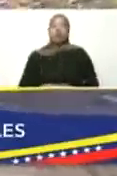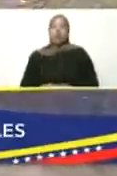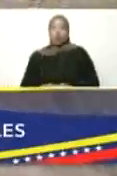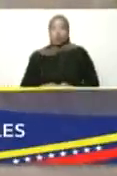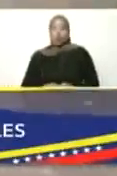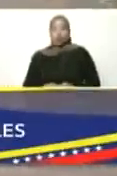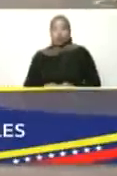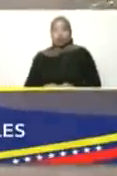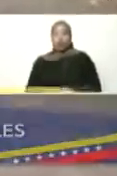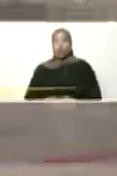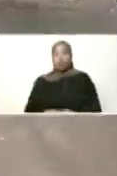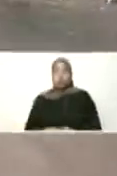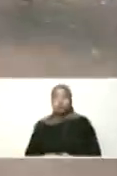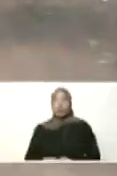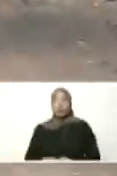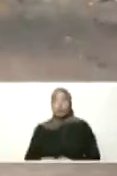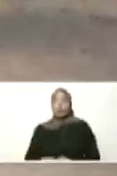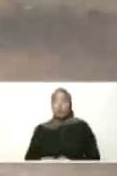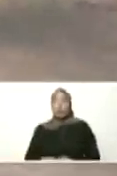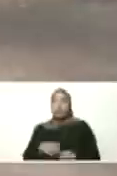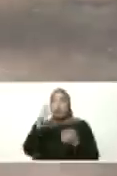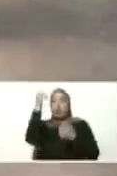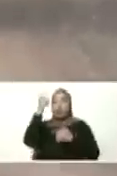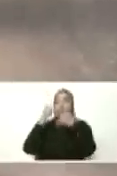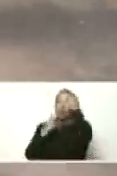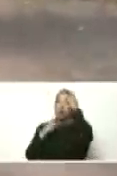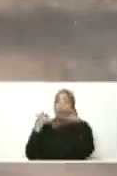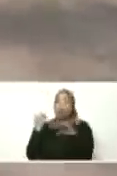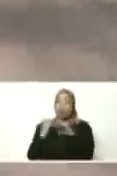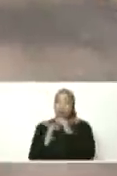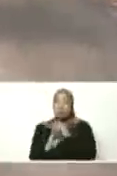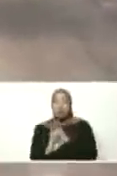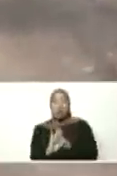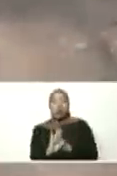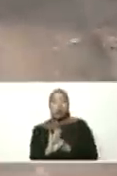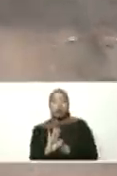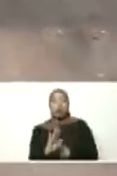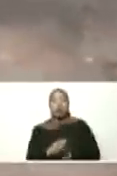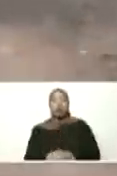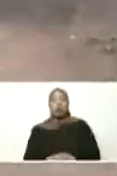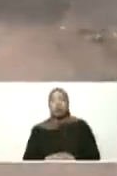tomando en cuenta el mensaje de nuestro comandante Chávez cuando hablaba del espíritu de la comuna,